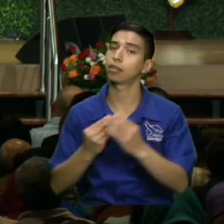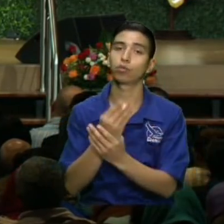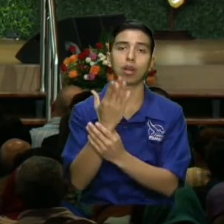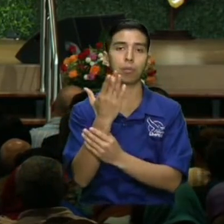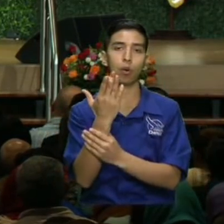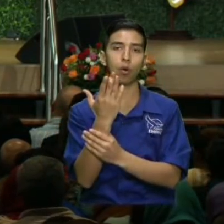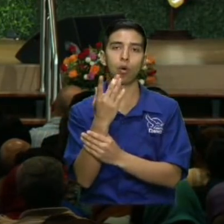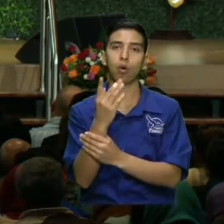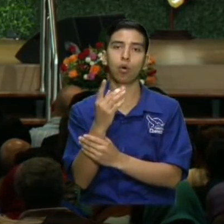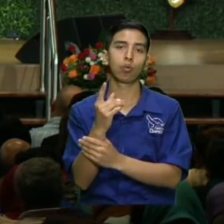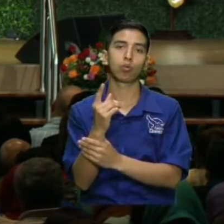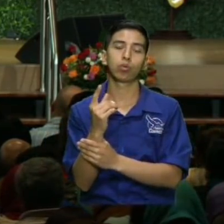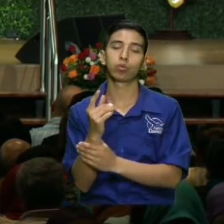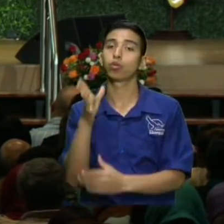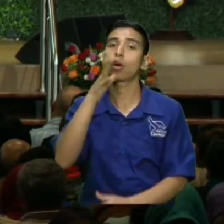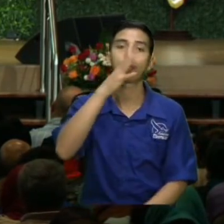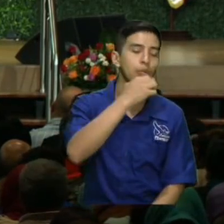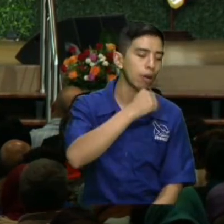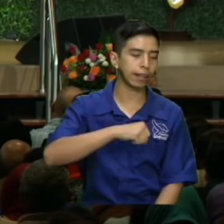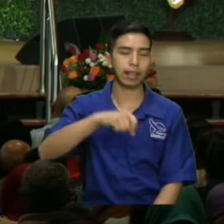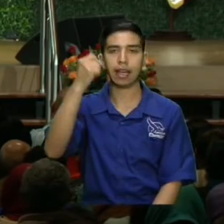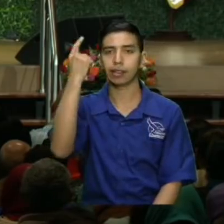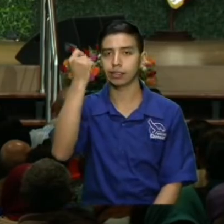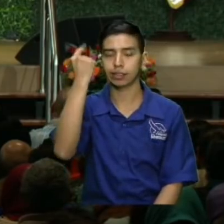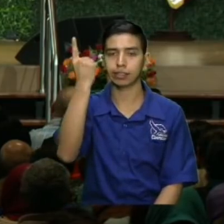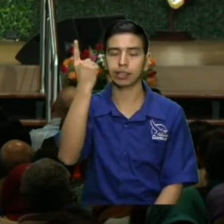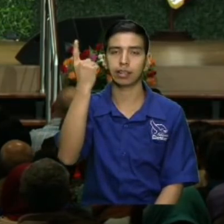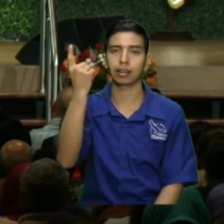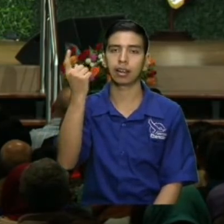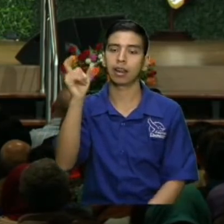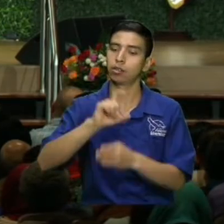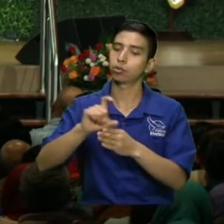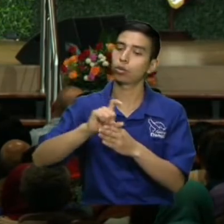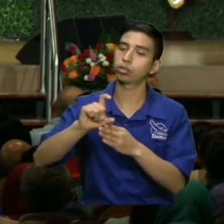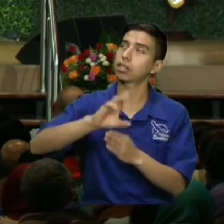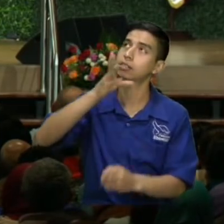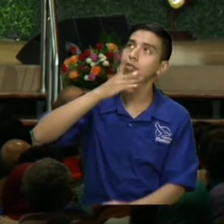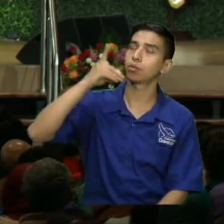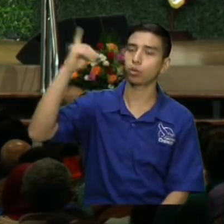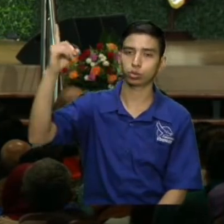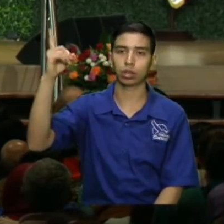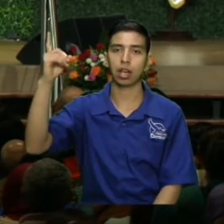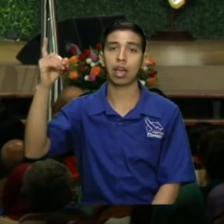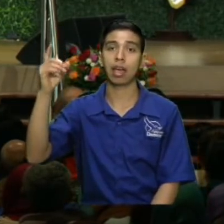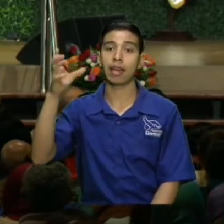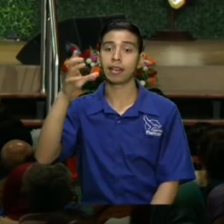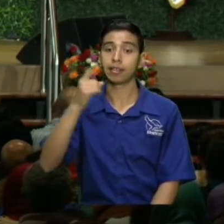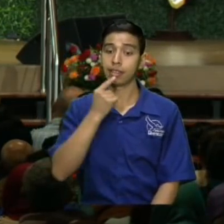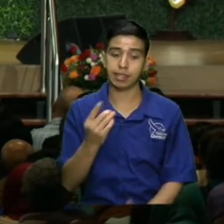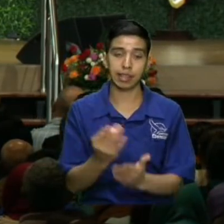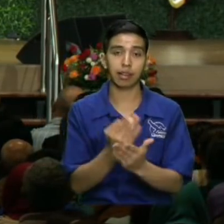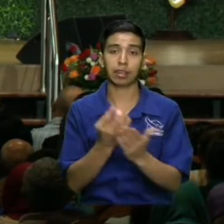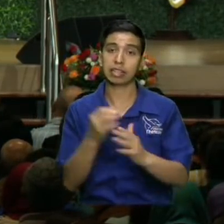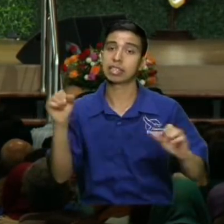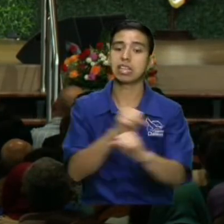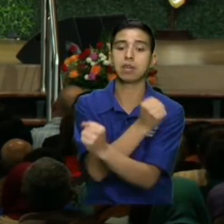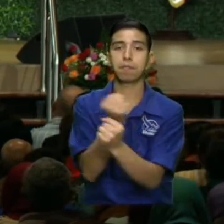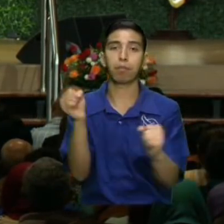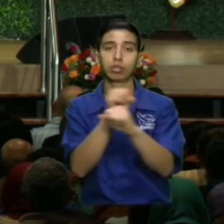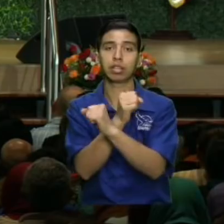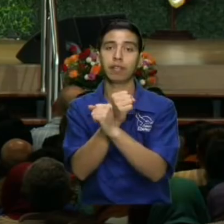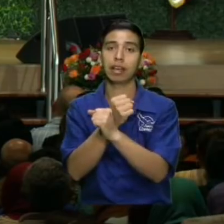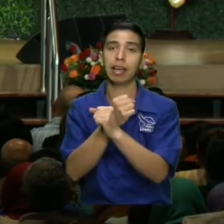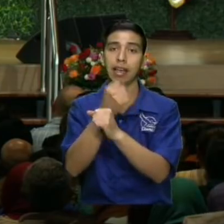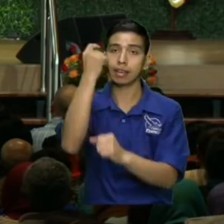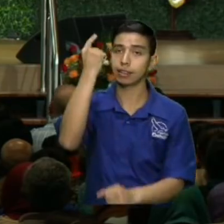la Biblia, hay una versión que dice que es imposible que entienda las cosas del espíritu. ¿Por